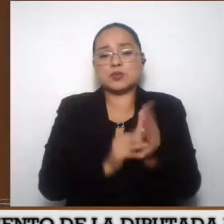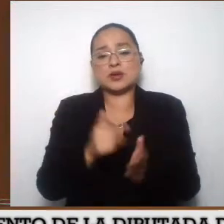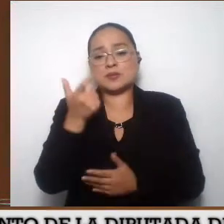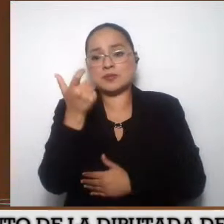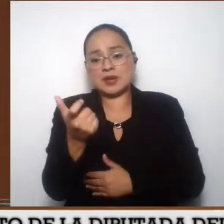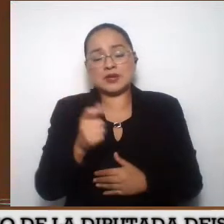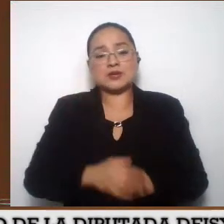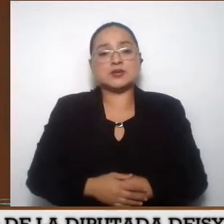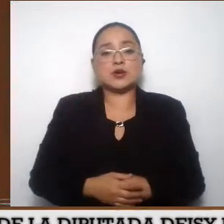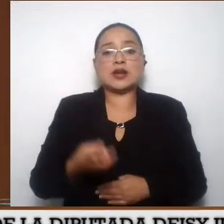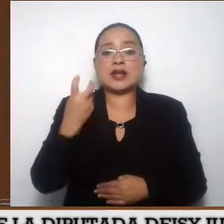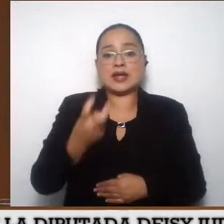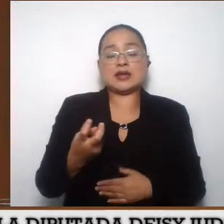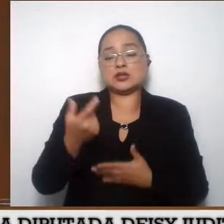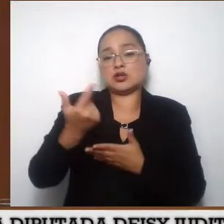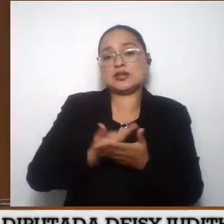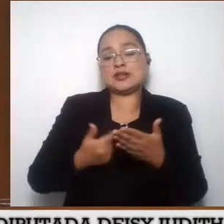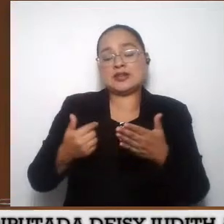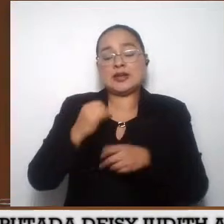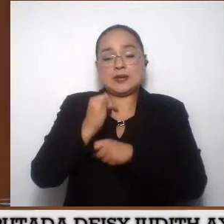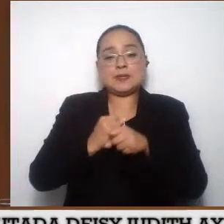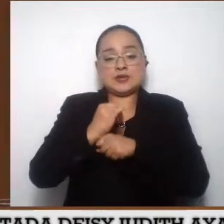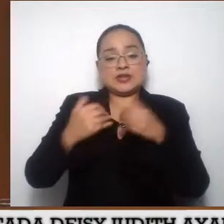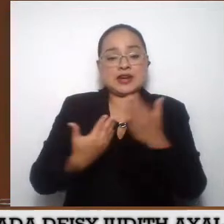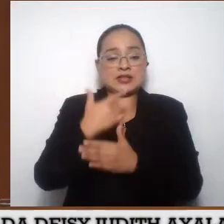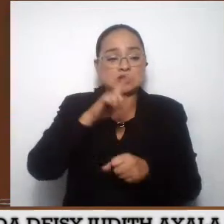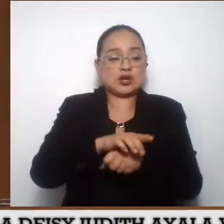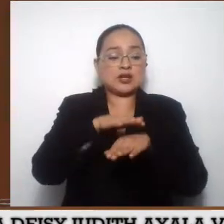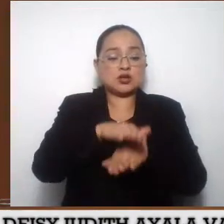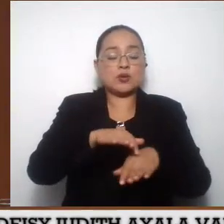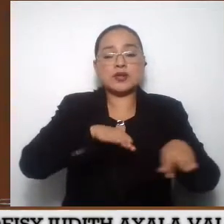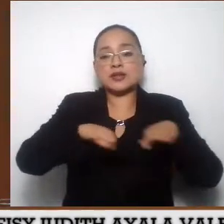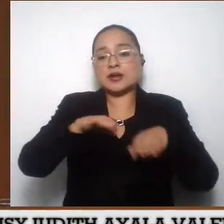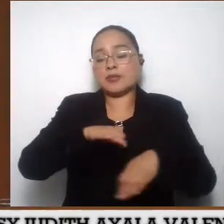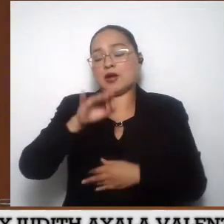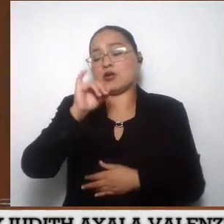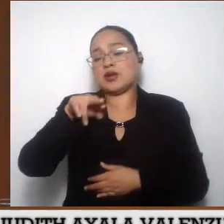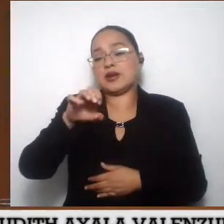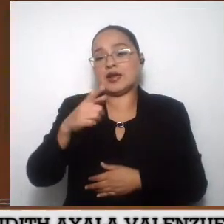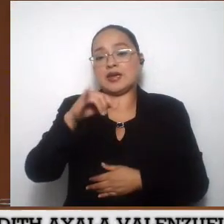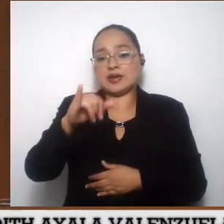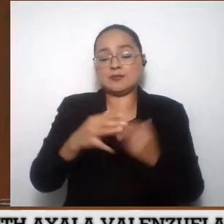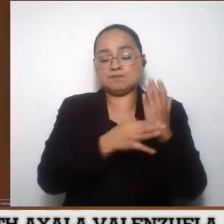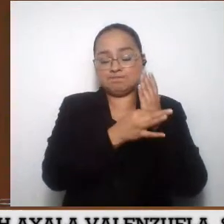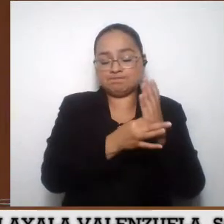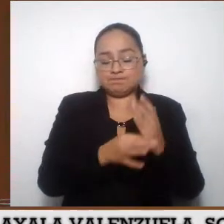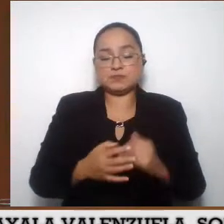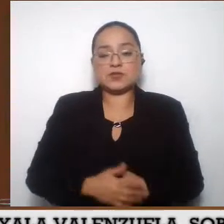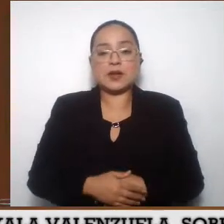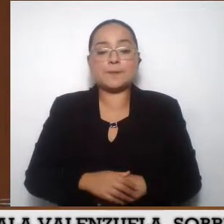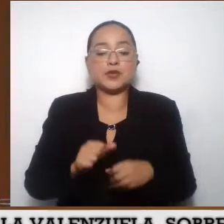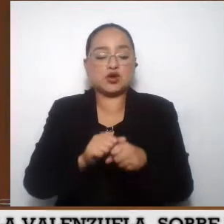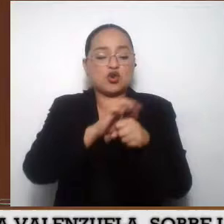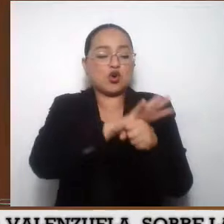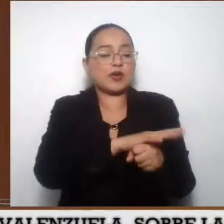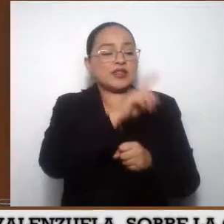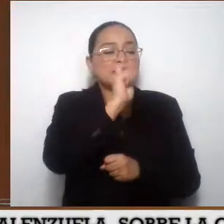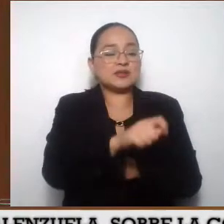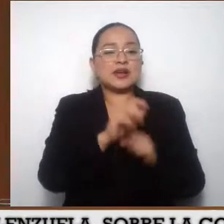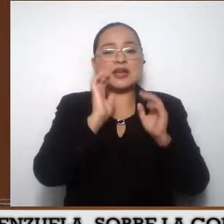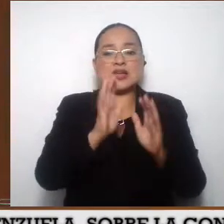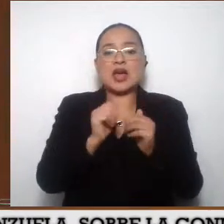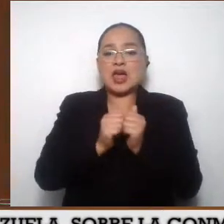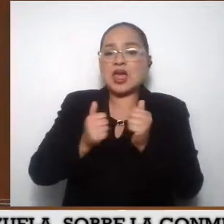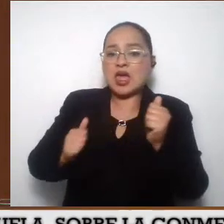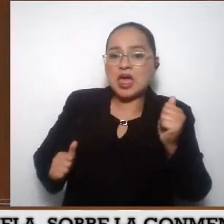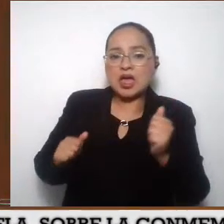de Ocupación y Empleo del INEGI. La pandemia lo que logró fue atrasar lo adelantado, lo que se